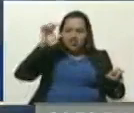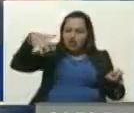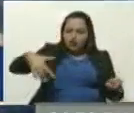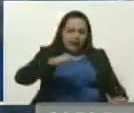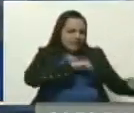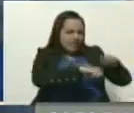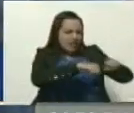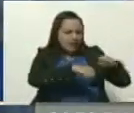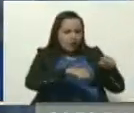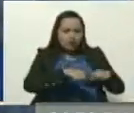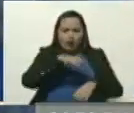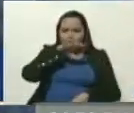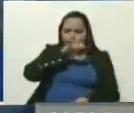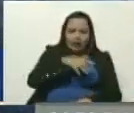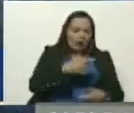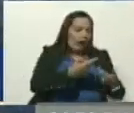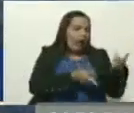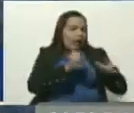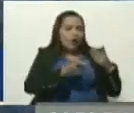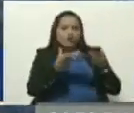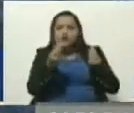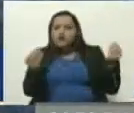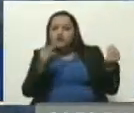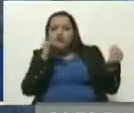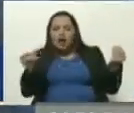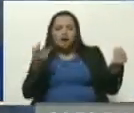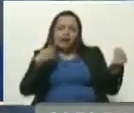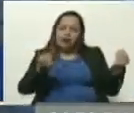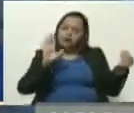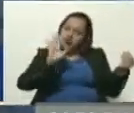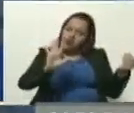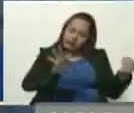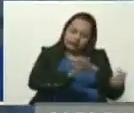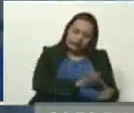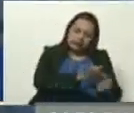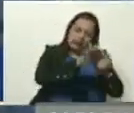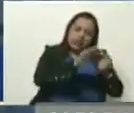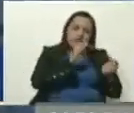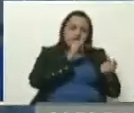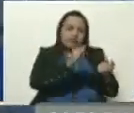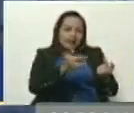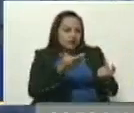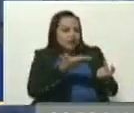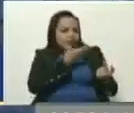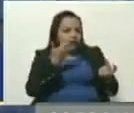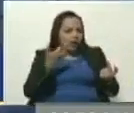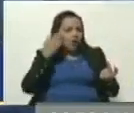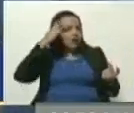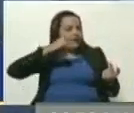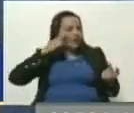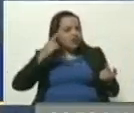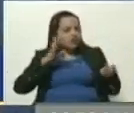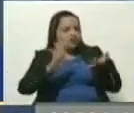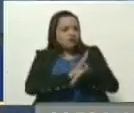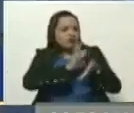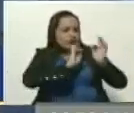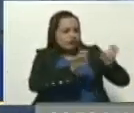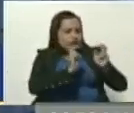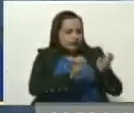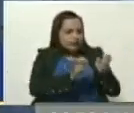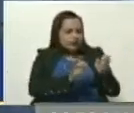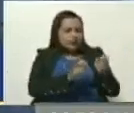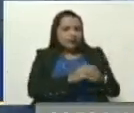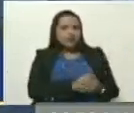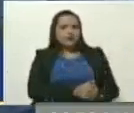terremoto, tenemos 1 millón de informaciones, pero hay que detenerse un momento para analizar el contexto. Para analizar el contexto, y a eso se ha